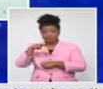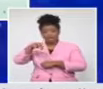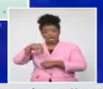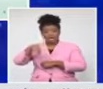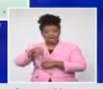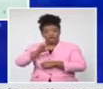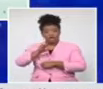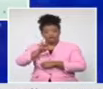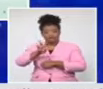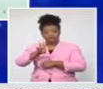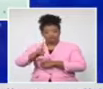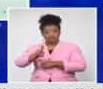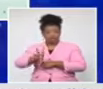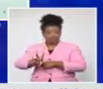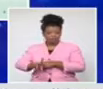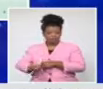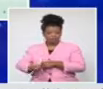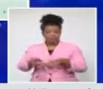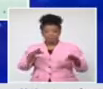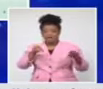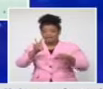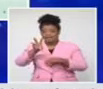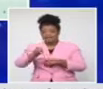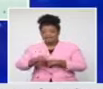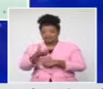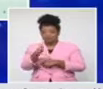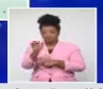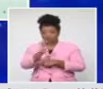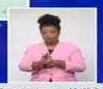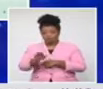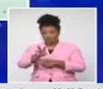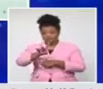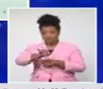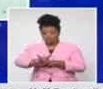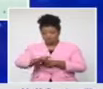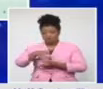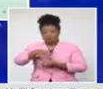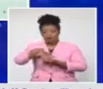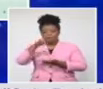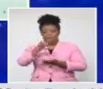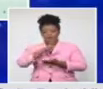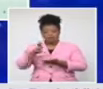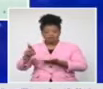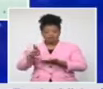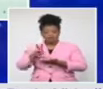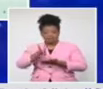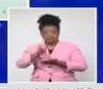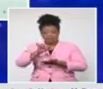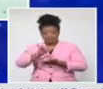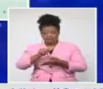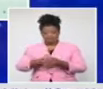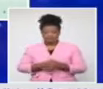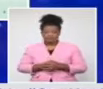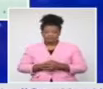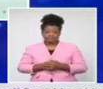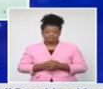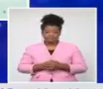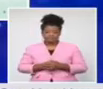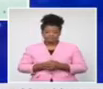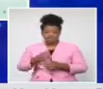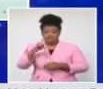uno, Playa 30, 10 de octubre 29, Plaza de la Revolución 26, Centro